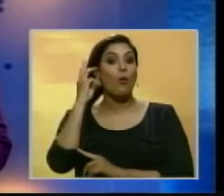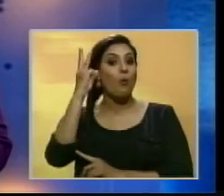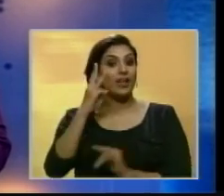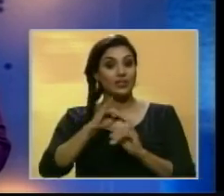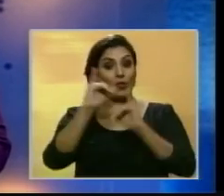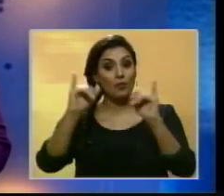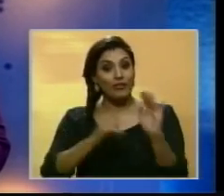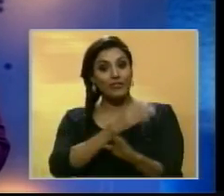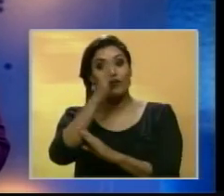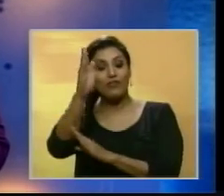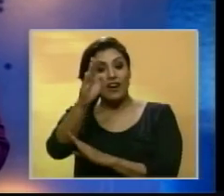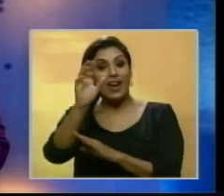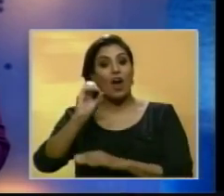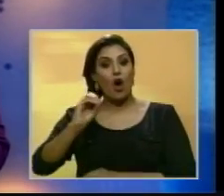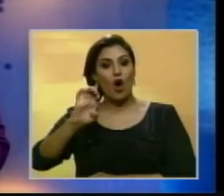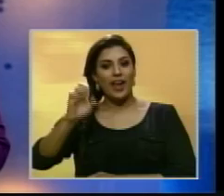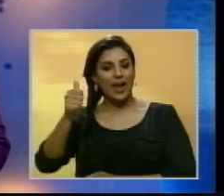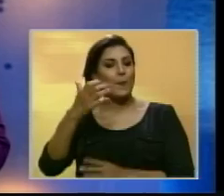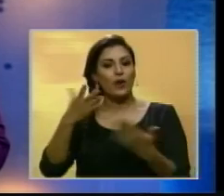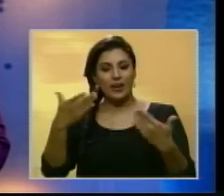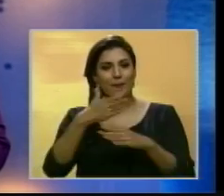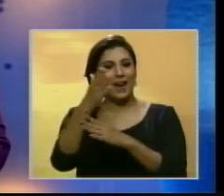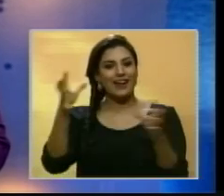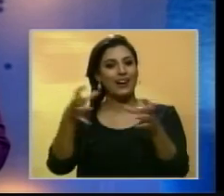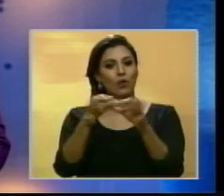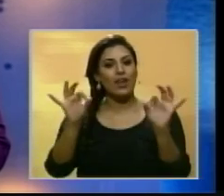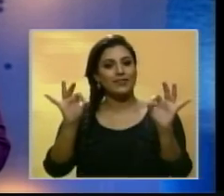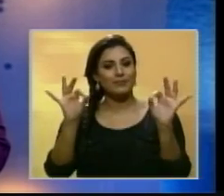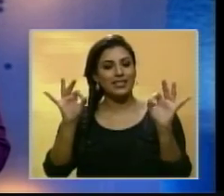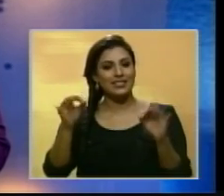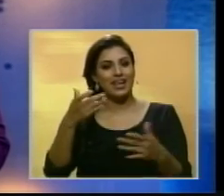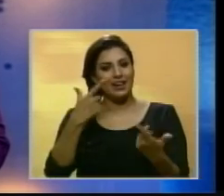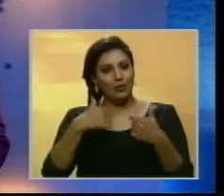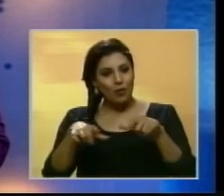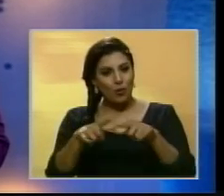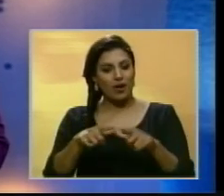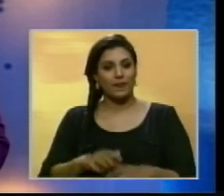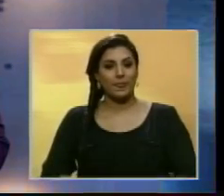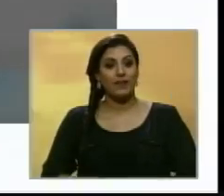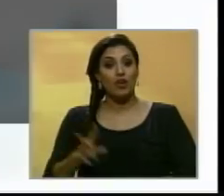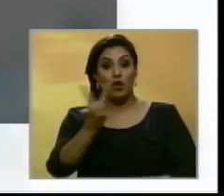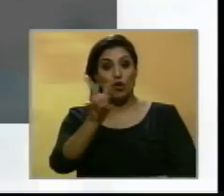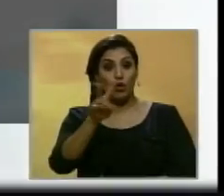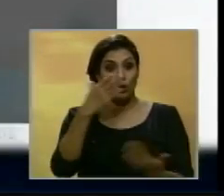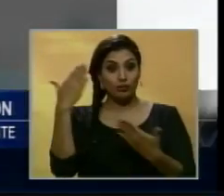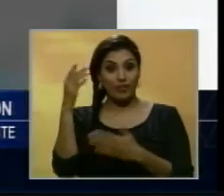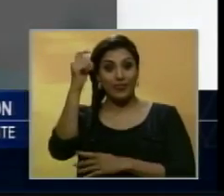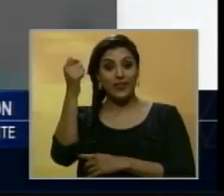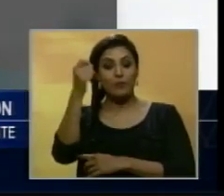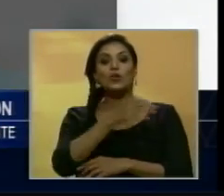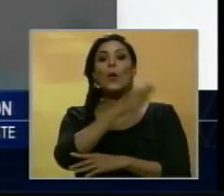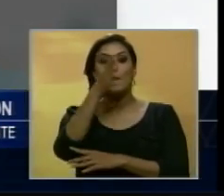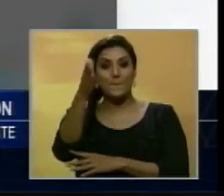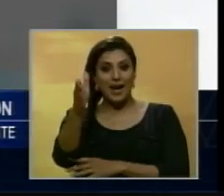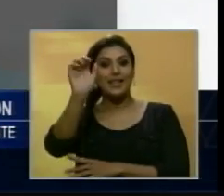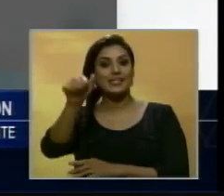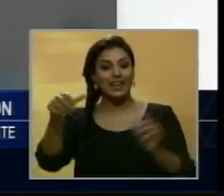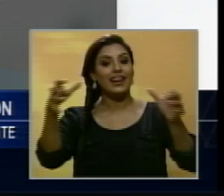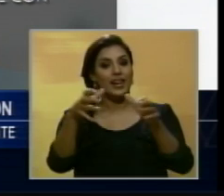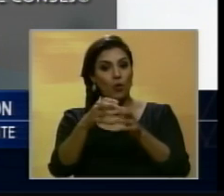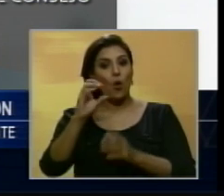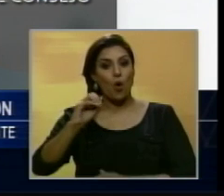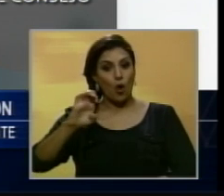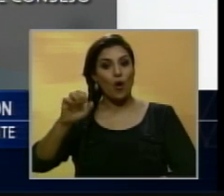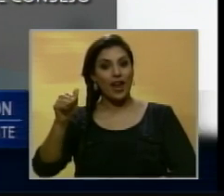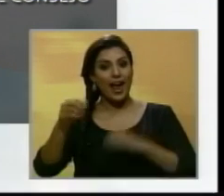la Organización de Estados Americanos para asistir a la reunión del Consejo Permanente. Ambos parlamentarios asistirán a la reunión de la OEA